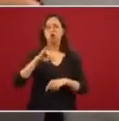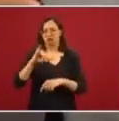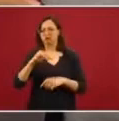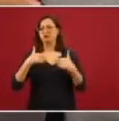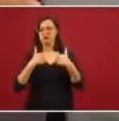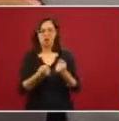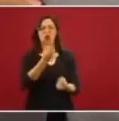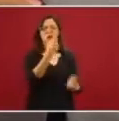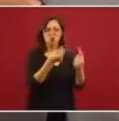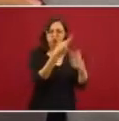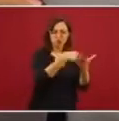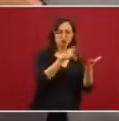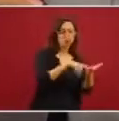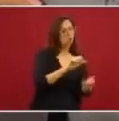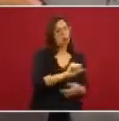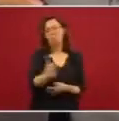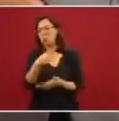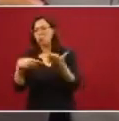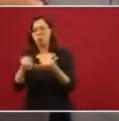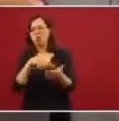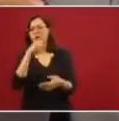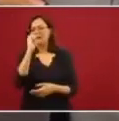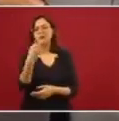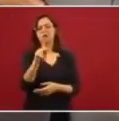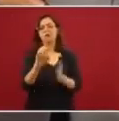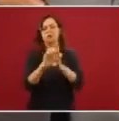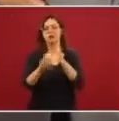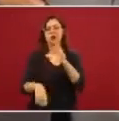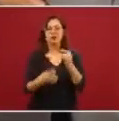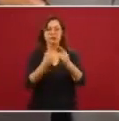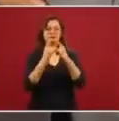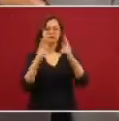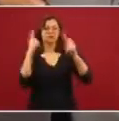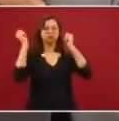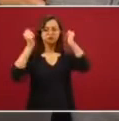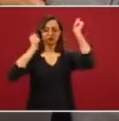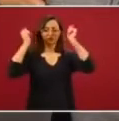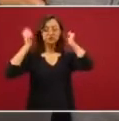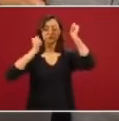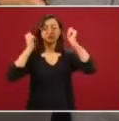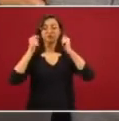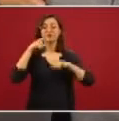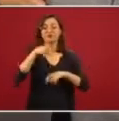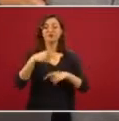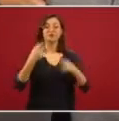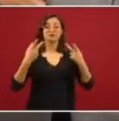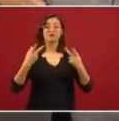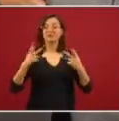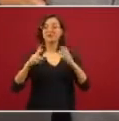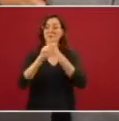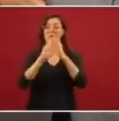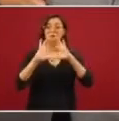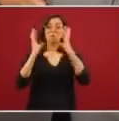y por ejemplo yo le planteo así concretamente un caso el tianguis turístico ese es un evento en el que viene gente de todo el